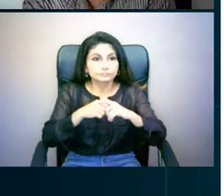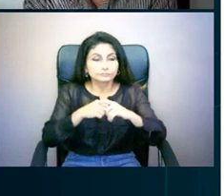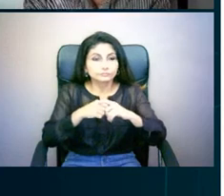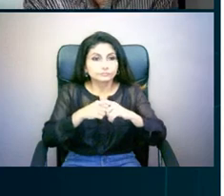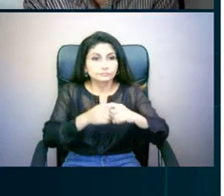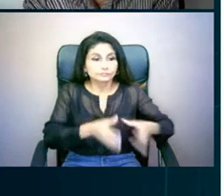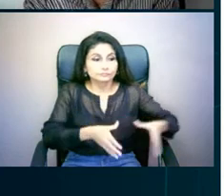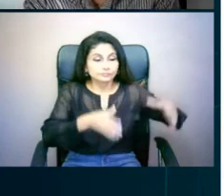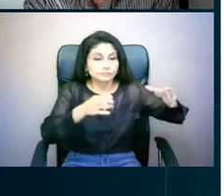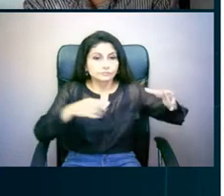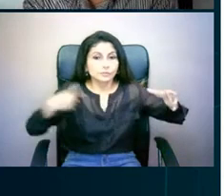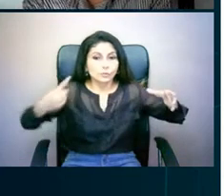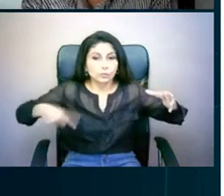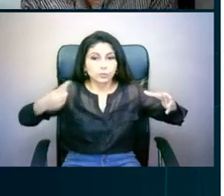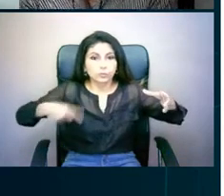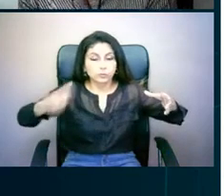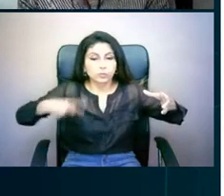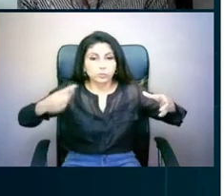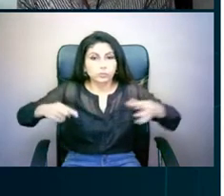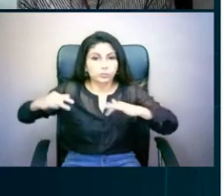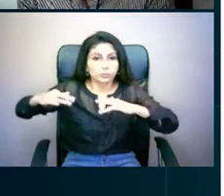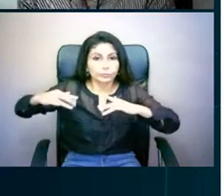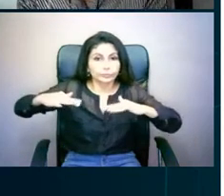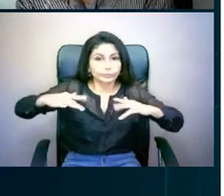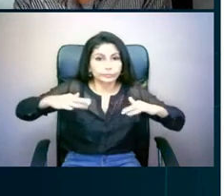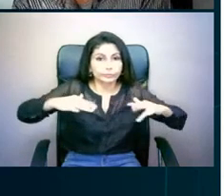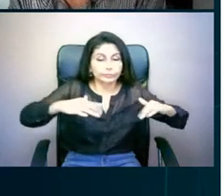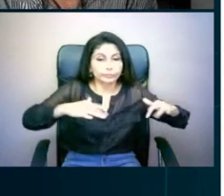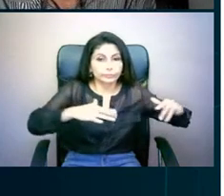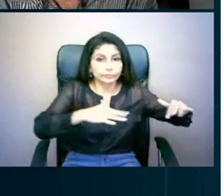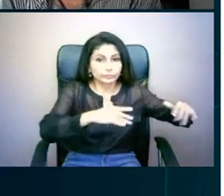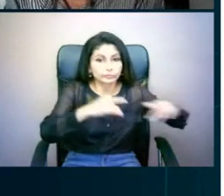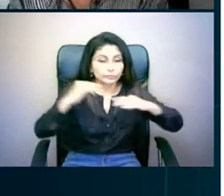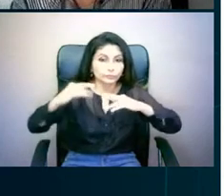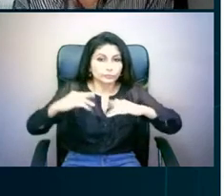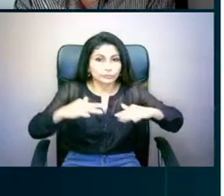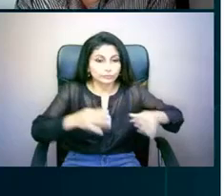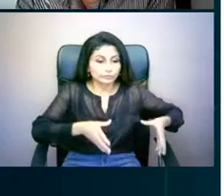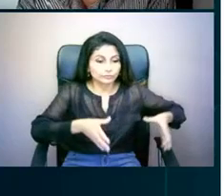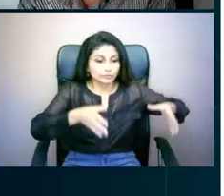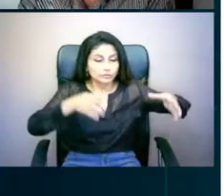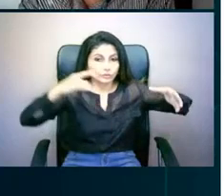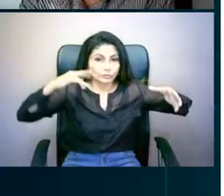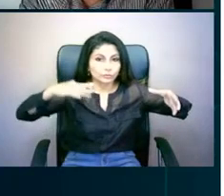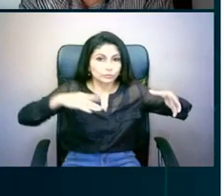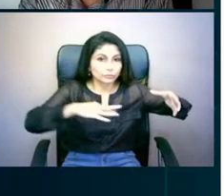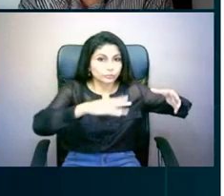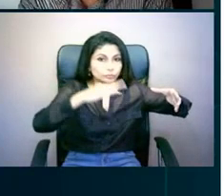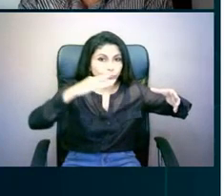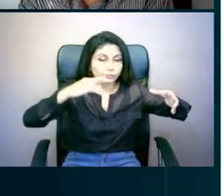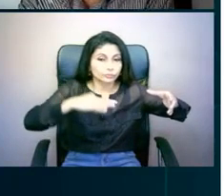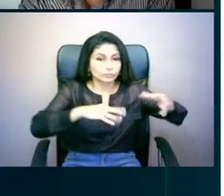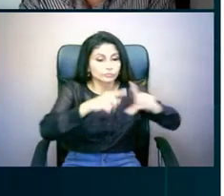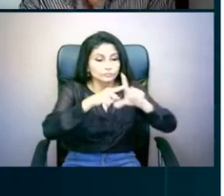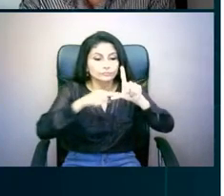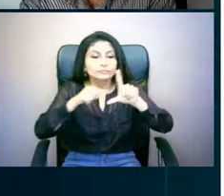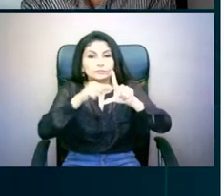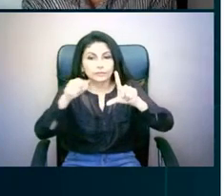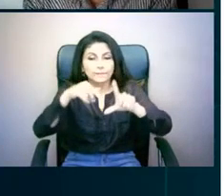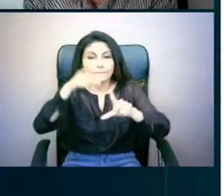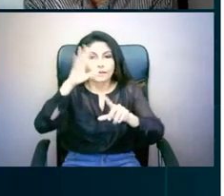aireación, ¿cierto? Luego tenemos que nos generó